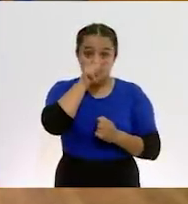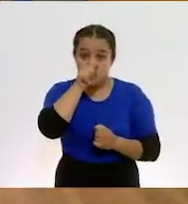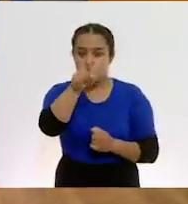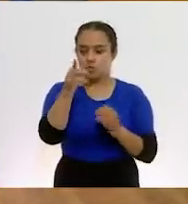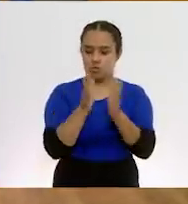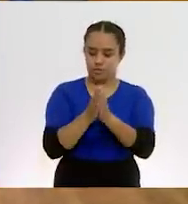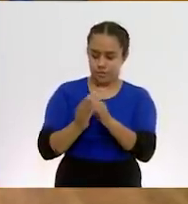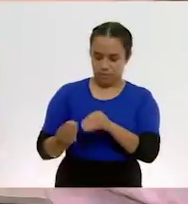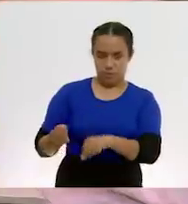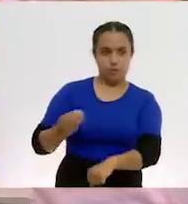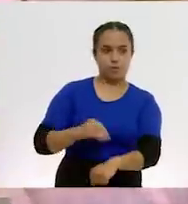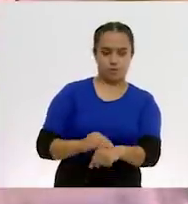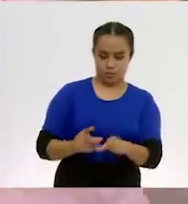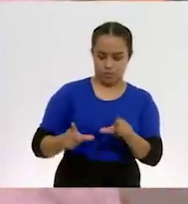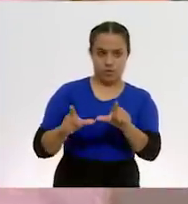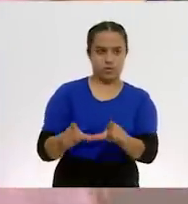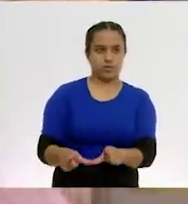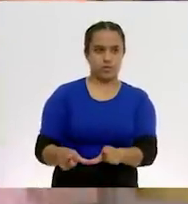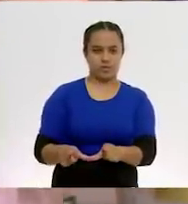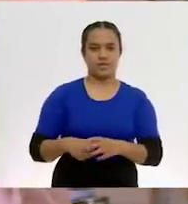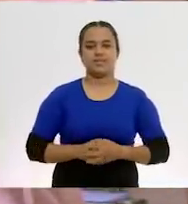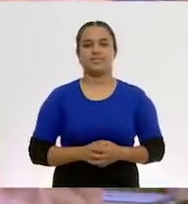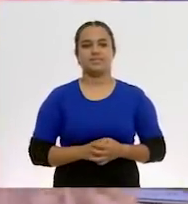colocar esta ficha.